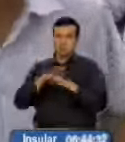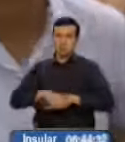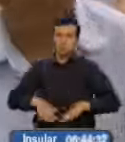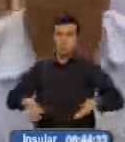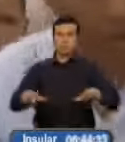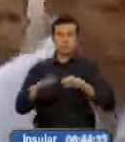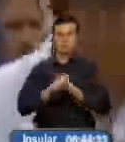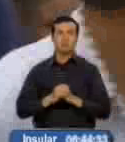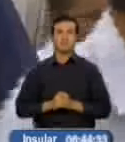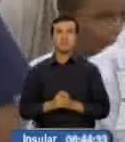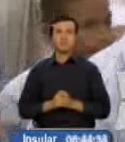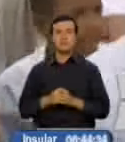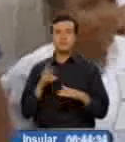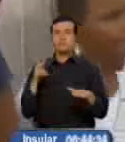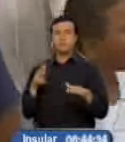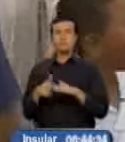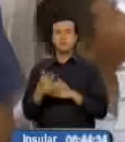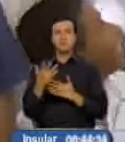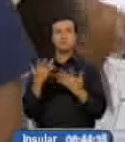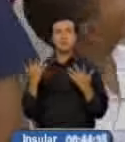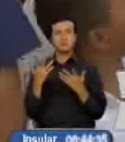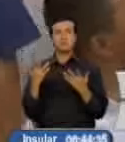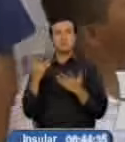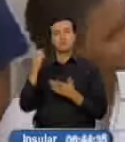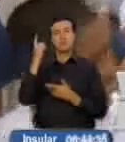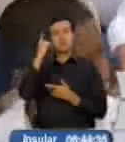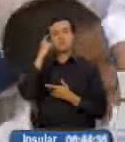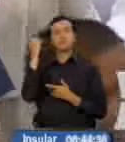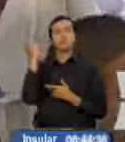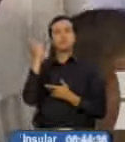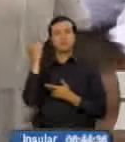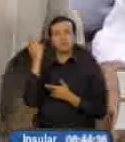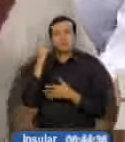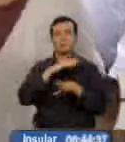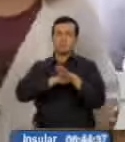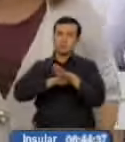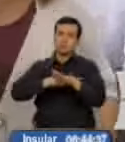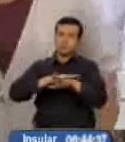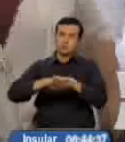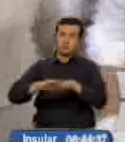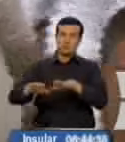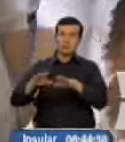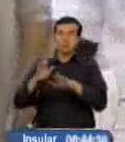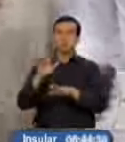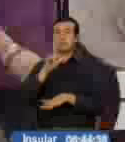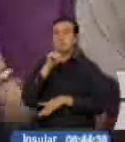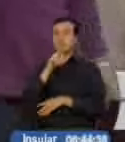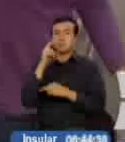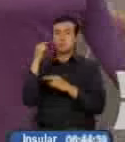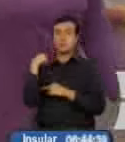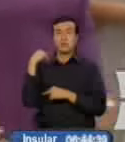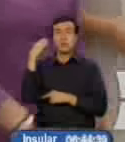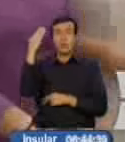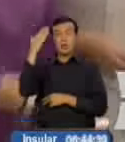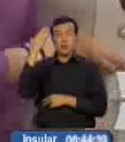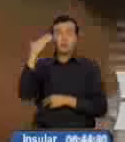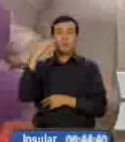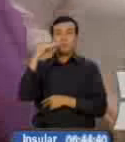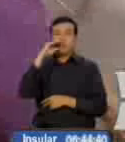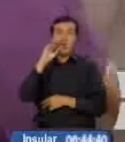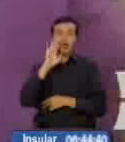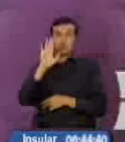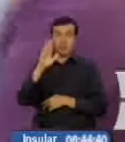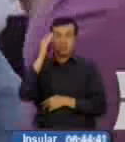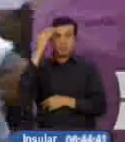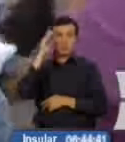urbe porteña. La inauguración de la obra, la cual consistió en una pavimentación con hormigón, estuvo a cargo del alcalde Jaime Nebot, quien durante